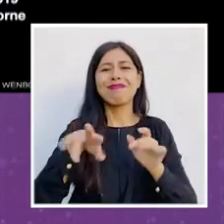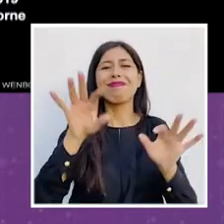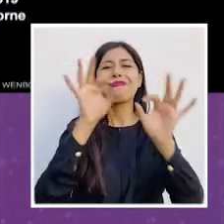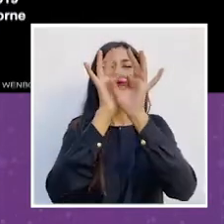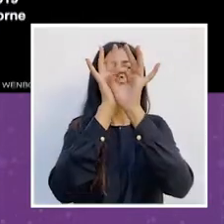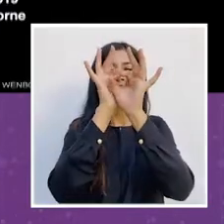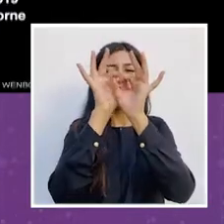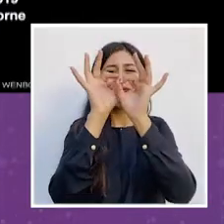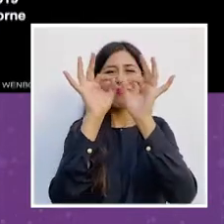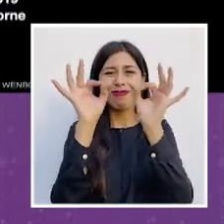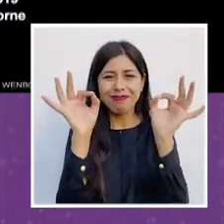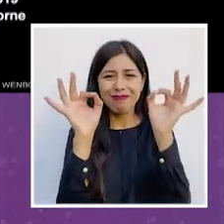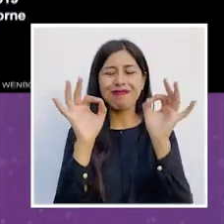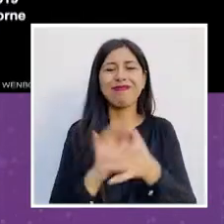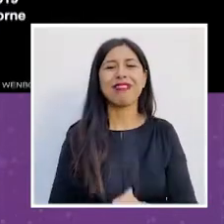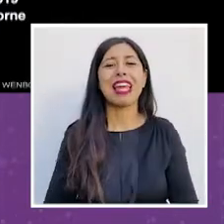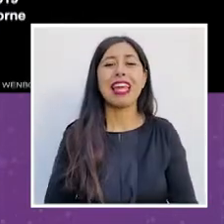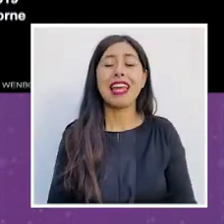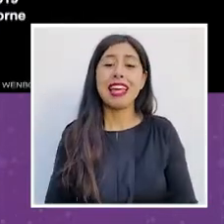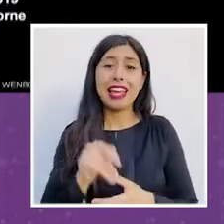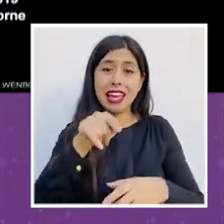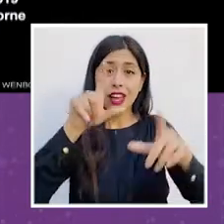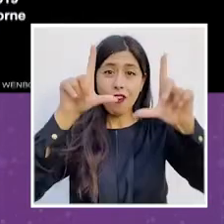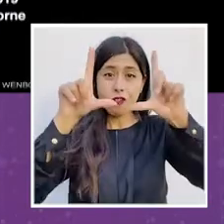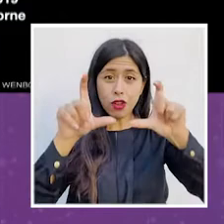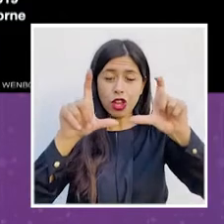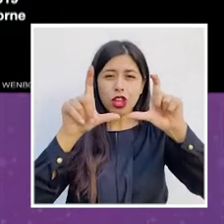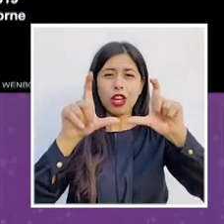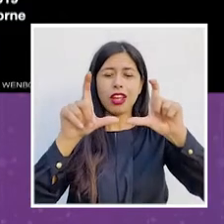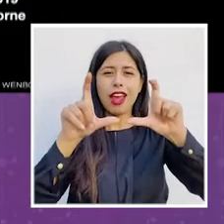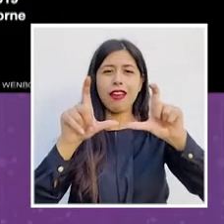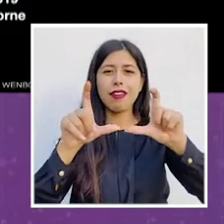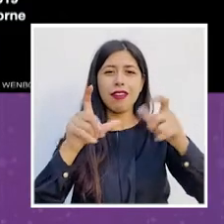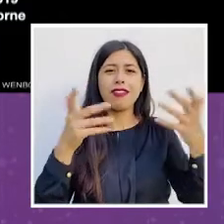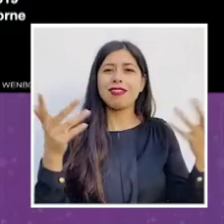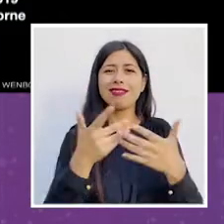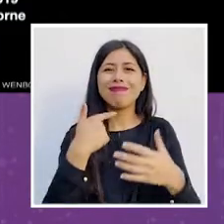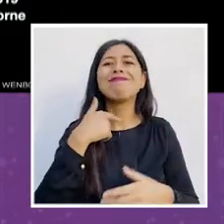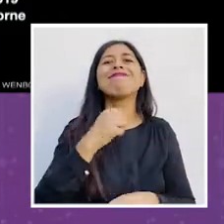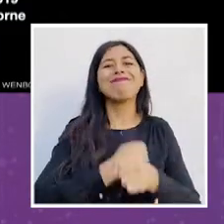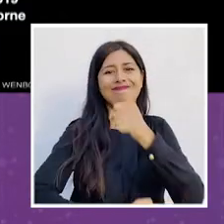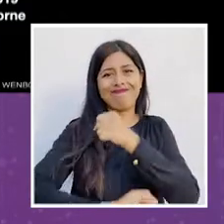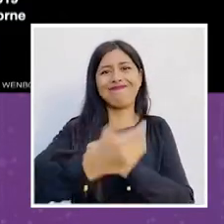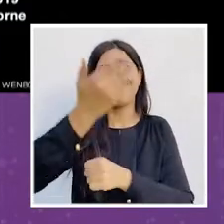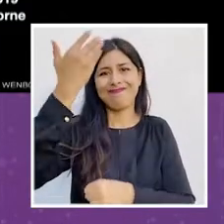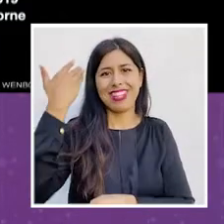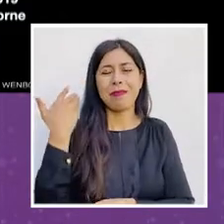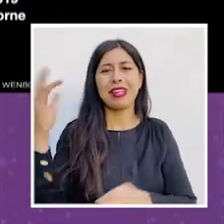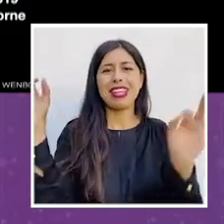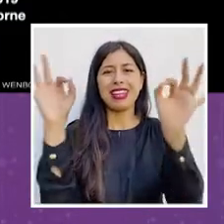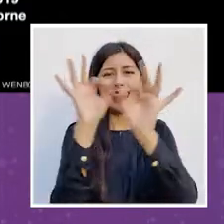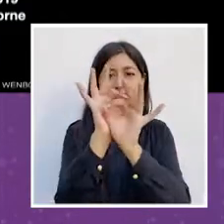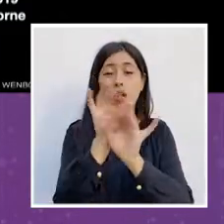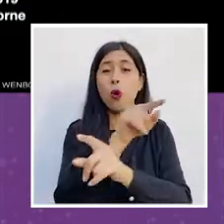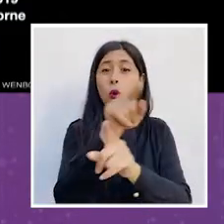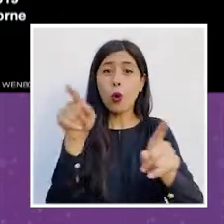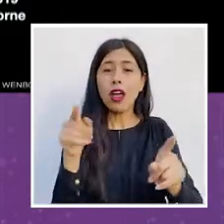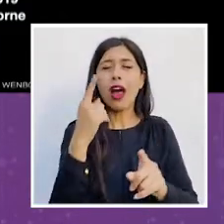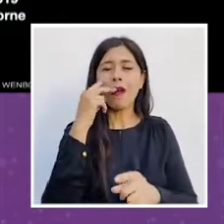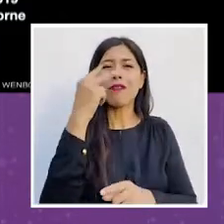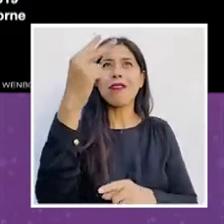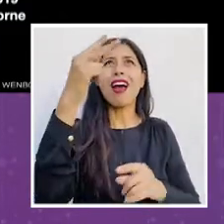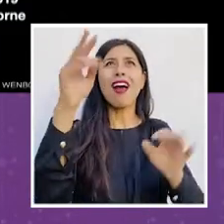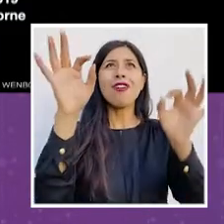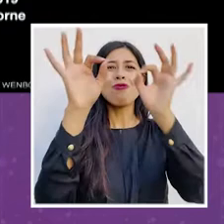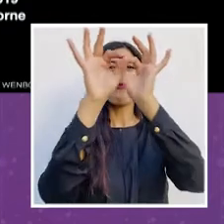Bueno, esta fotografía corresponde al eclipse del año pasado. Y ustedes